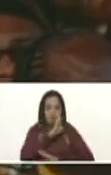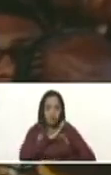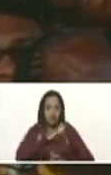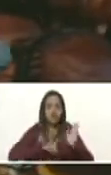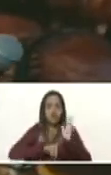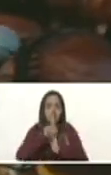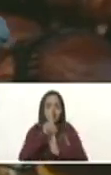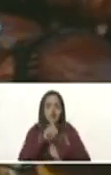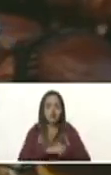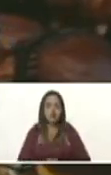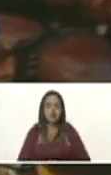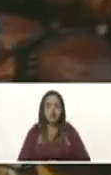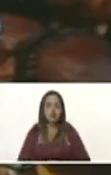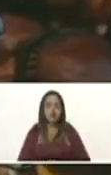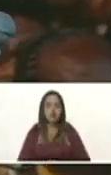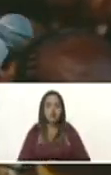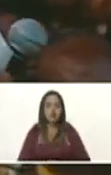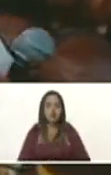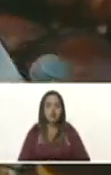desarrollo.